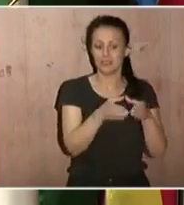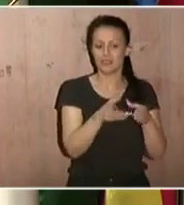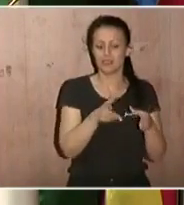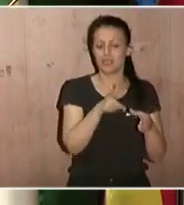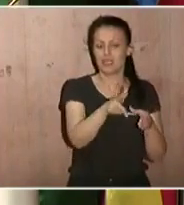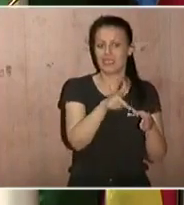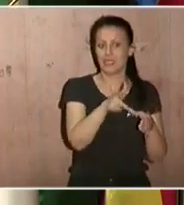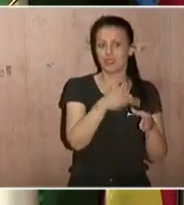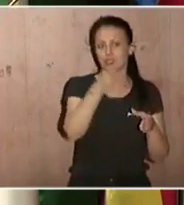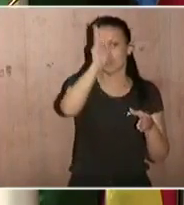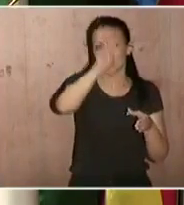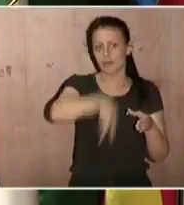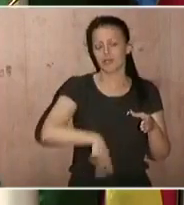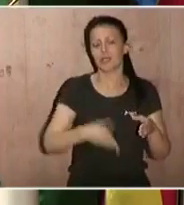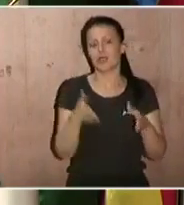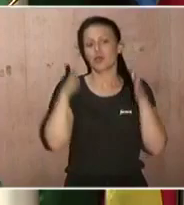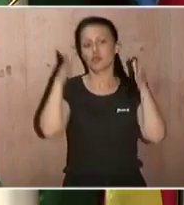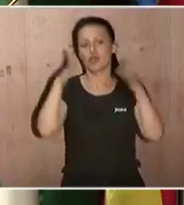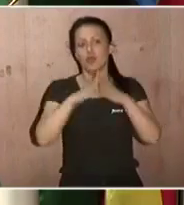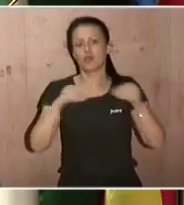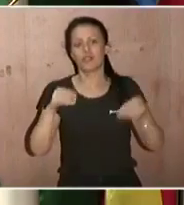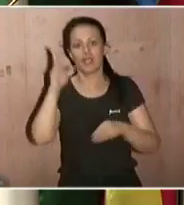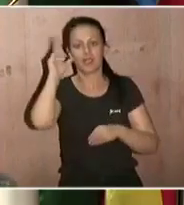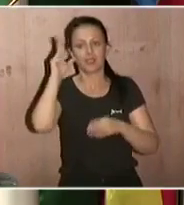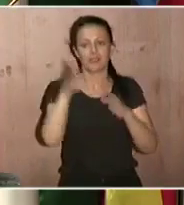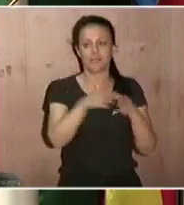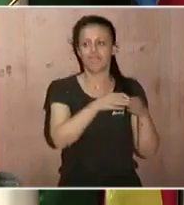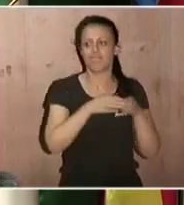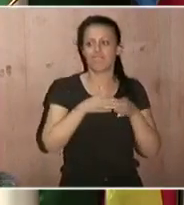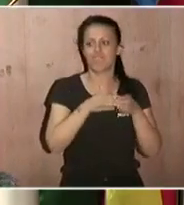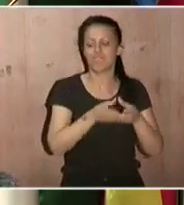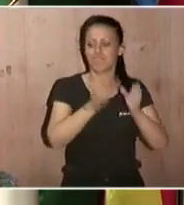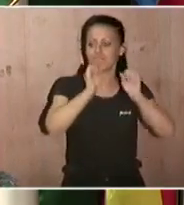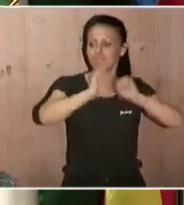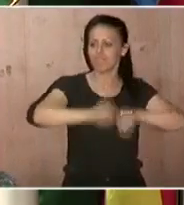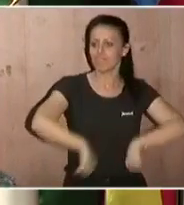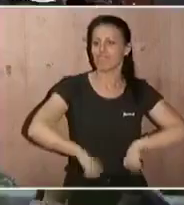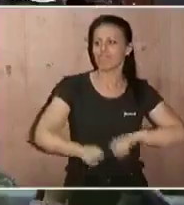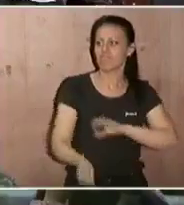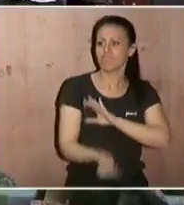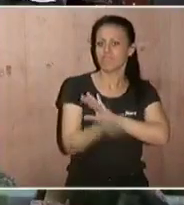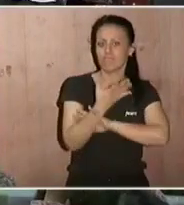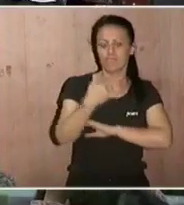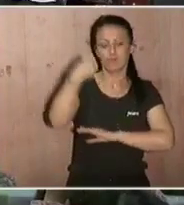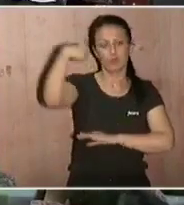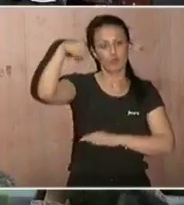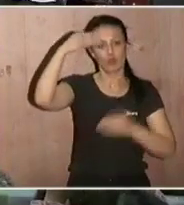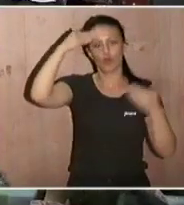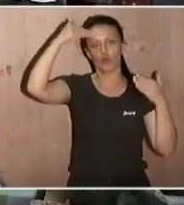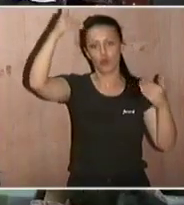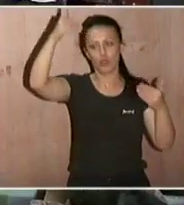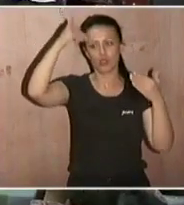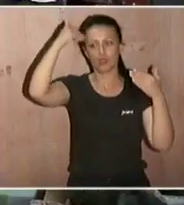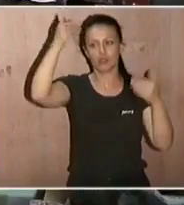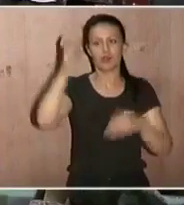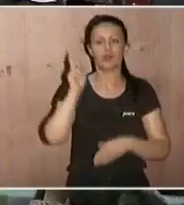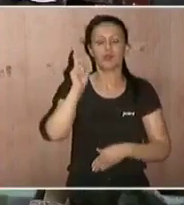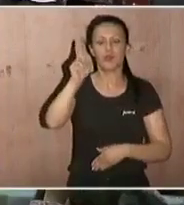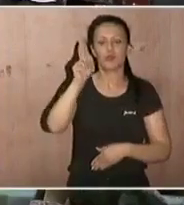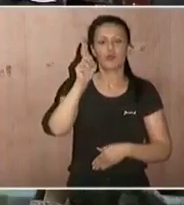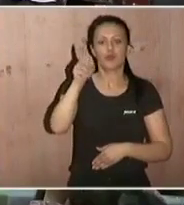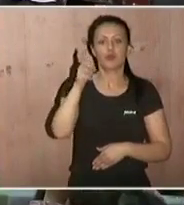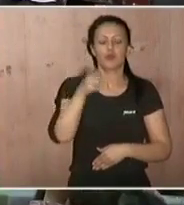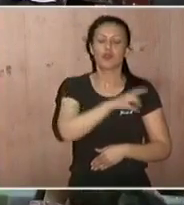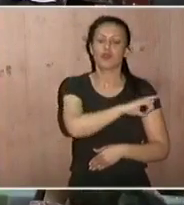de Gobierno de la Universidad de Alicante a la iniciativa para el nombramiento como doctor honoris causa del profesor